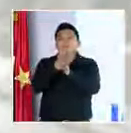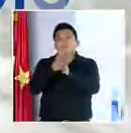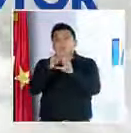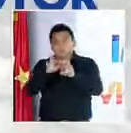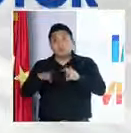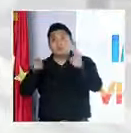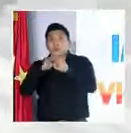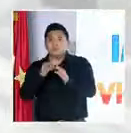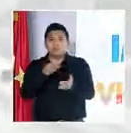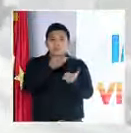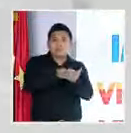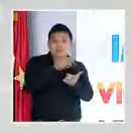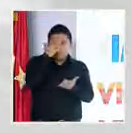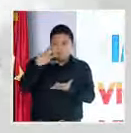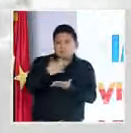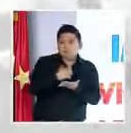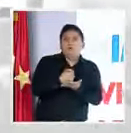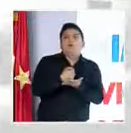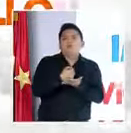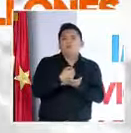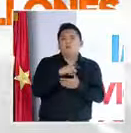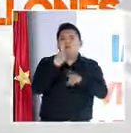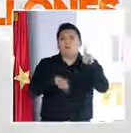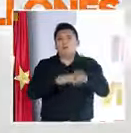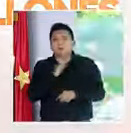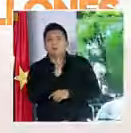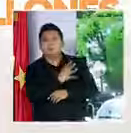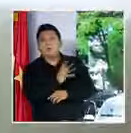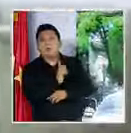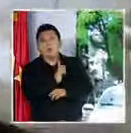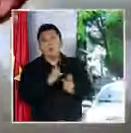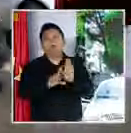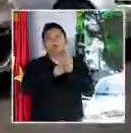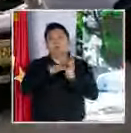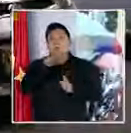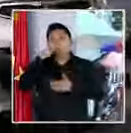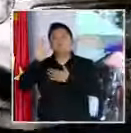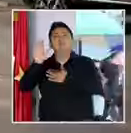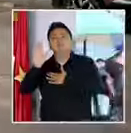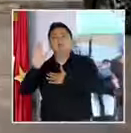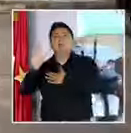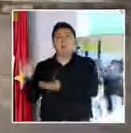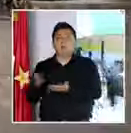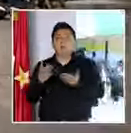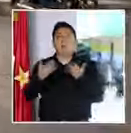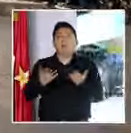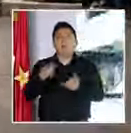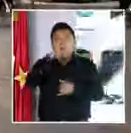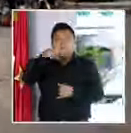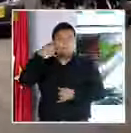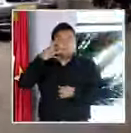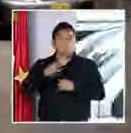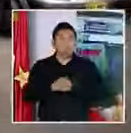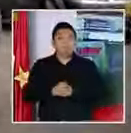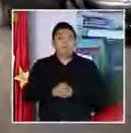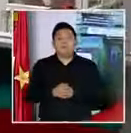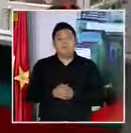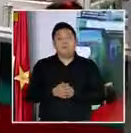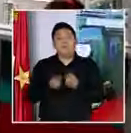este impuesto ha sido clave para evitar la evasión y promover la legalidad en todo el territorio. Adicional a